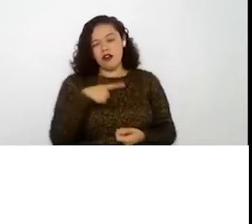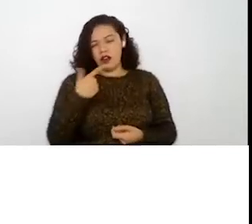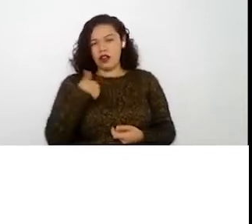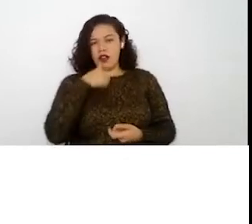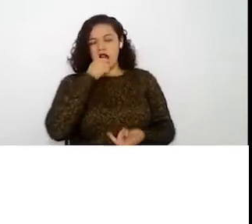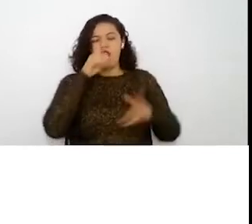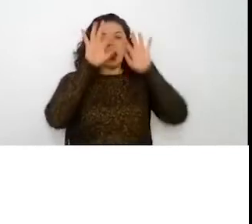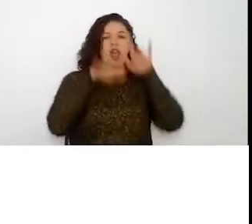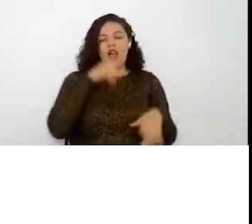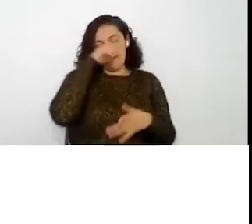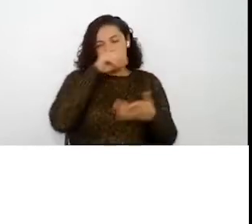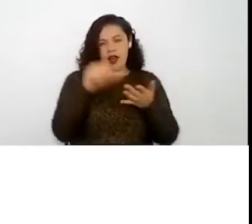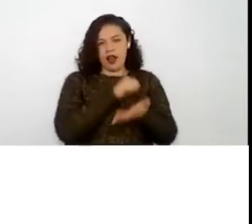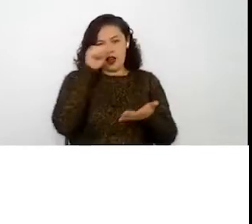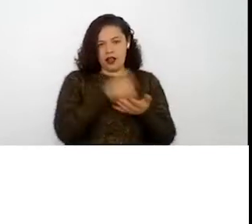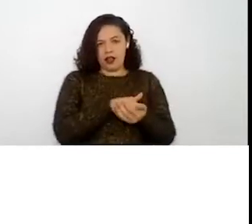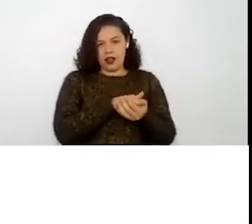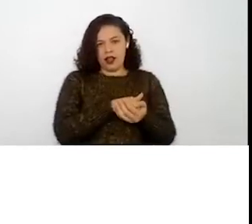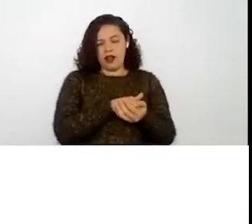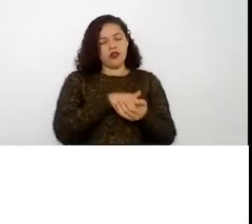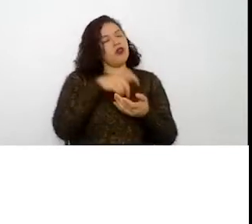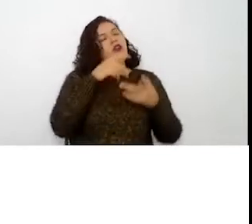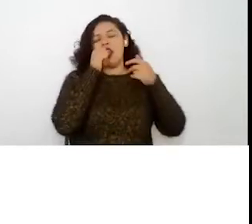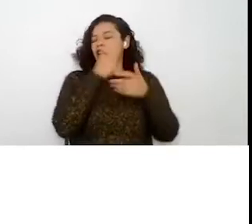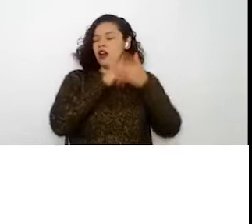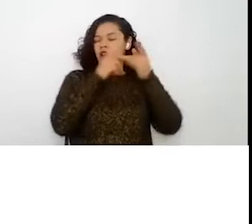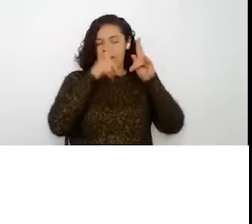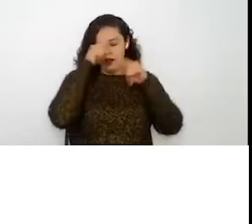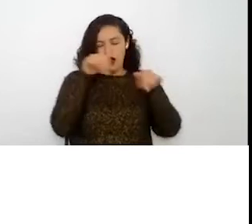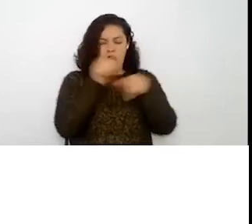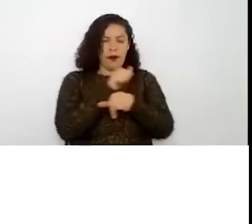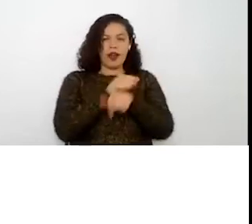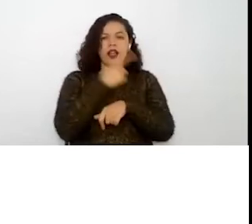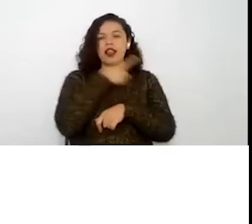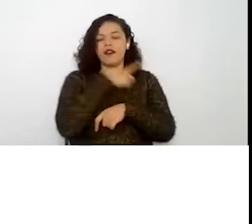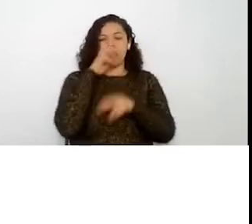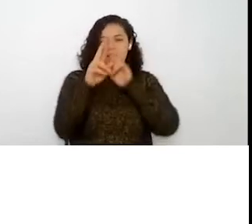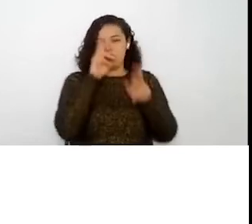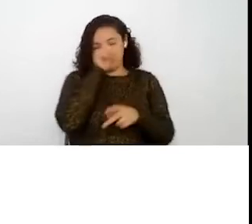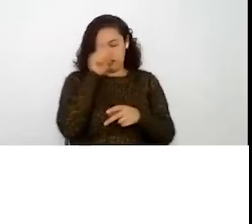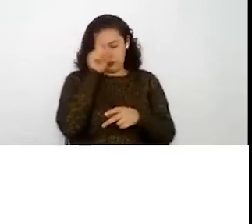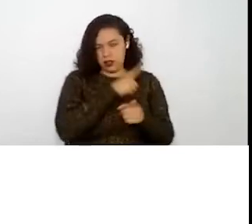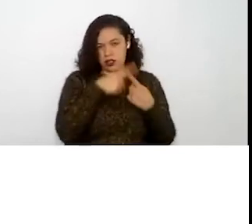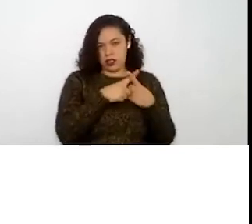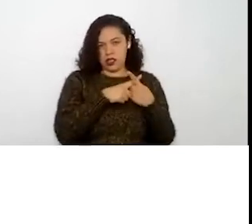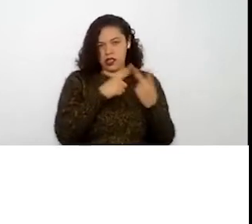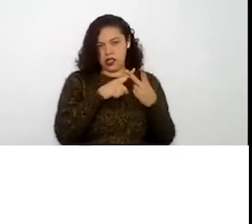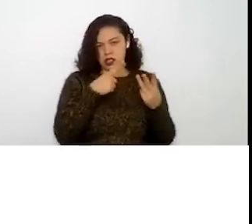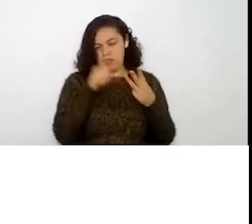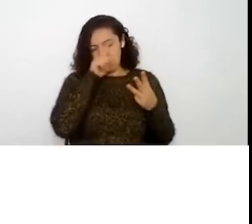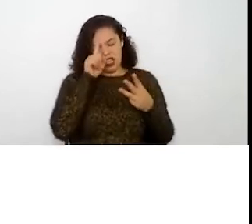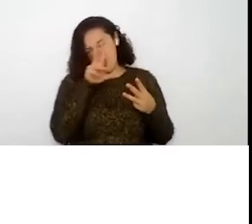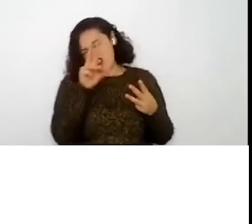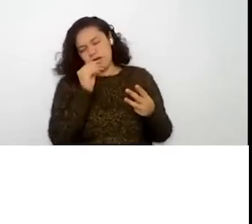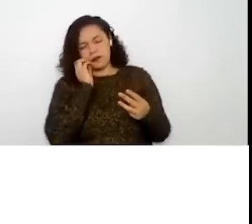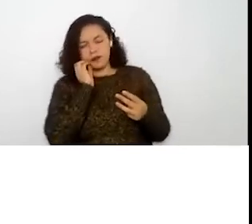de autorización y tienen que dar respuesta a estas observaciones Y a esta surge bueno las sugerencias no las sugerencias